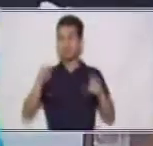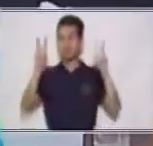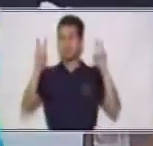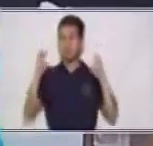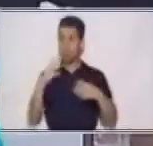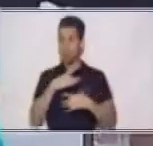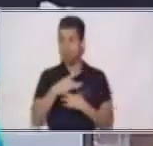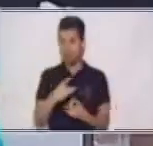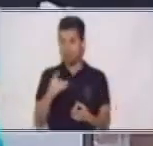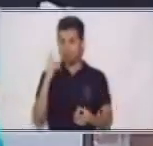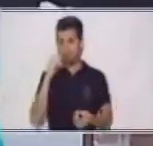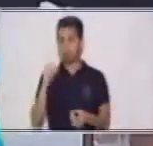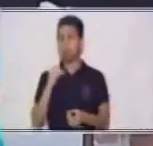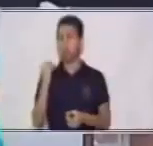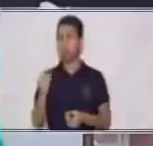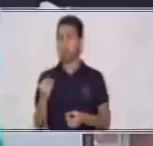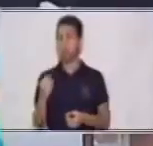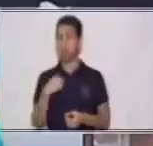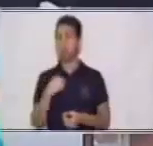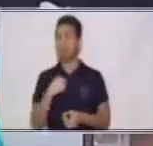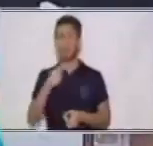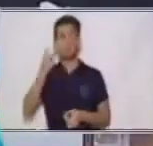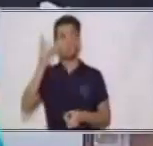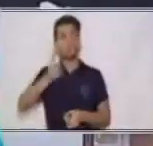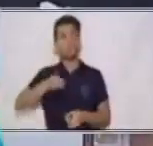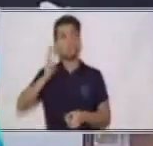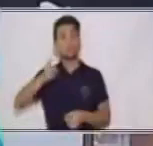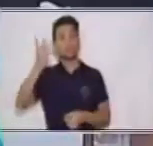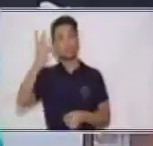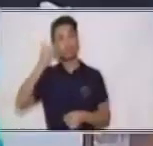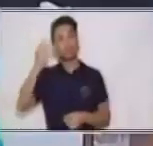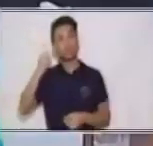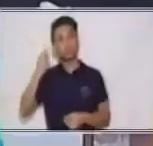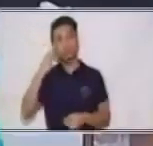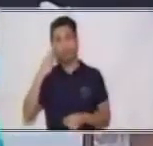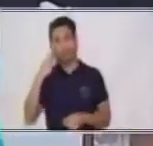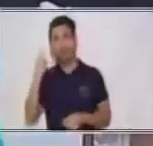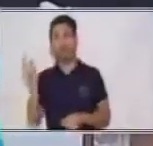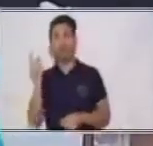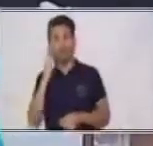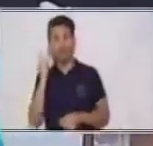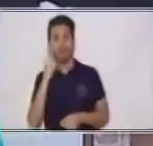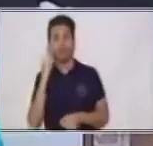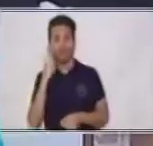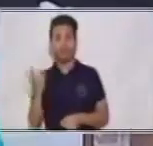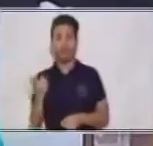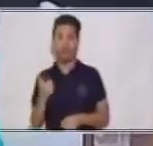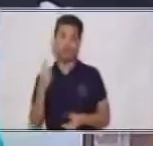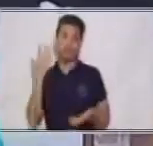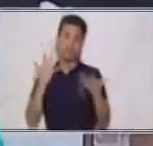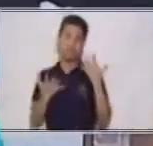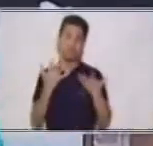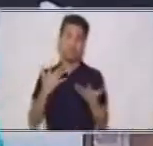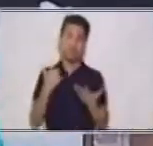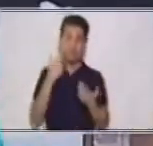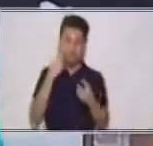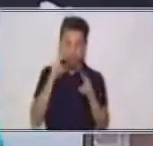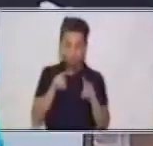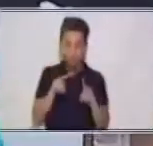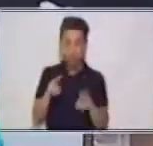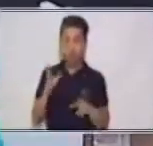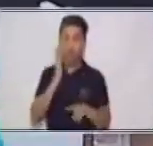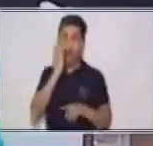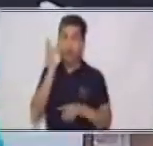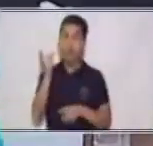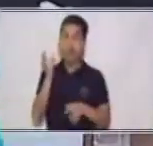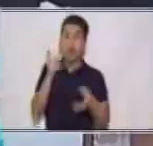interesantes. ¿Por qué? Porque nosotros día a día los hemos escuchado. Posiblemente los hemos escuchado de nuestros